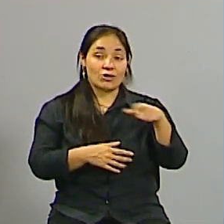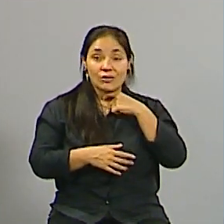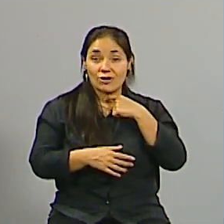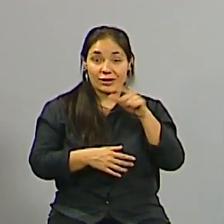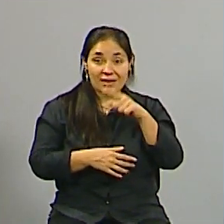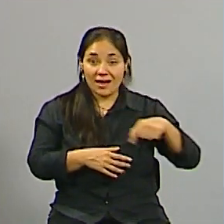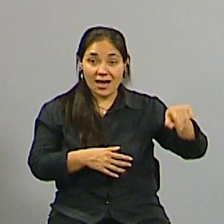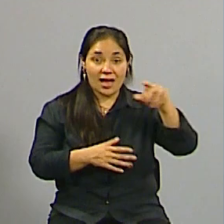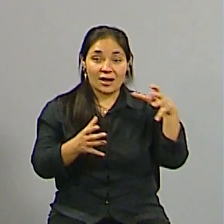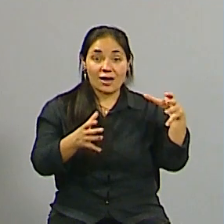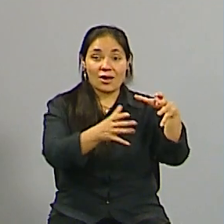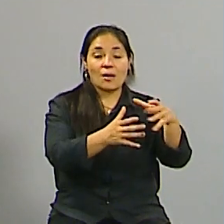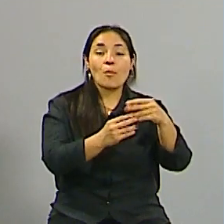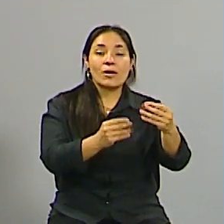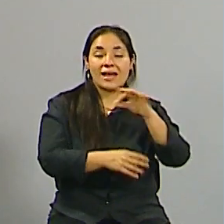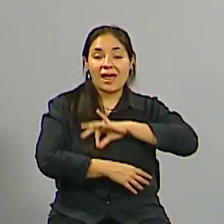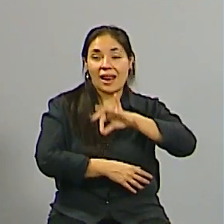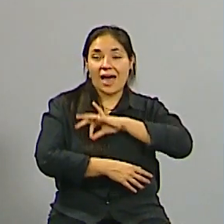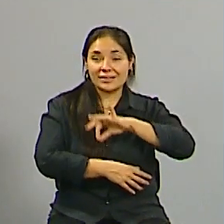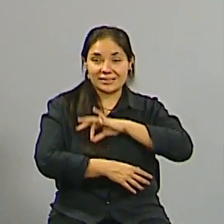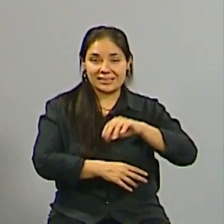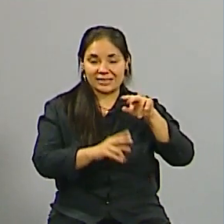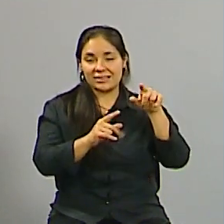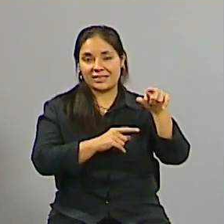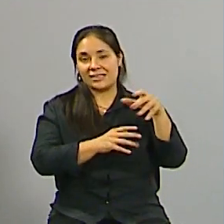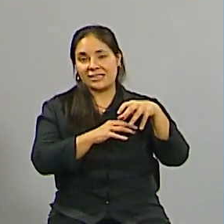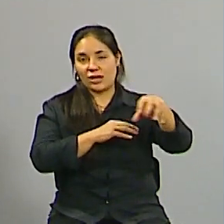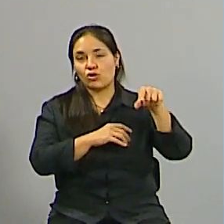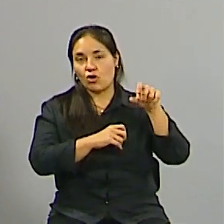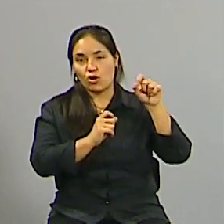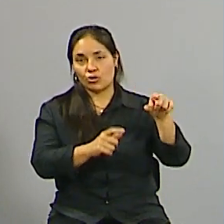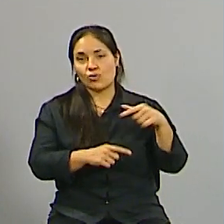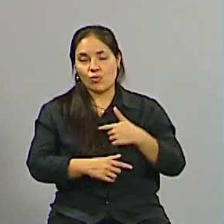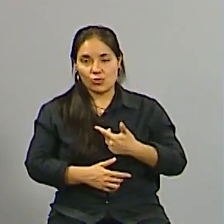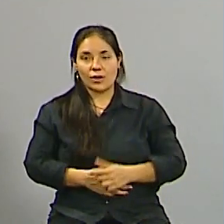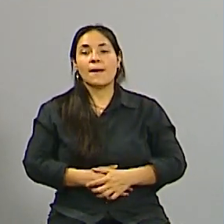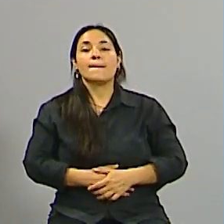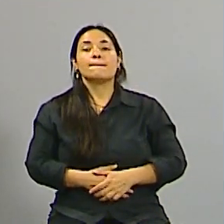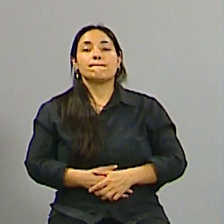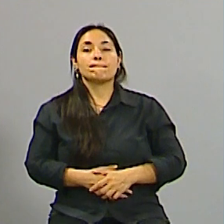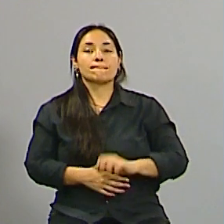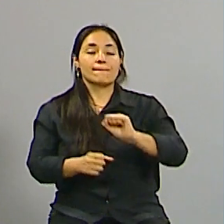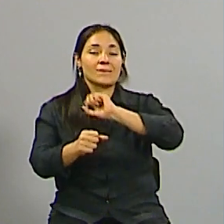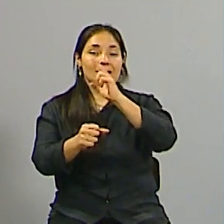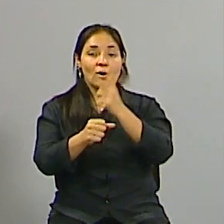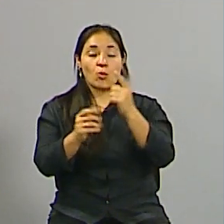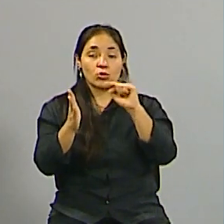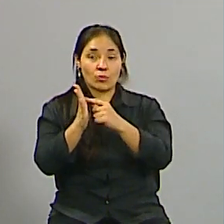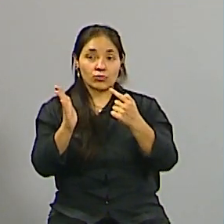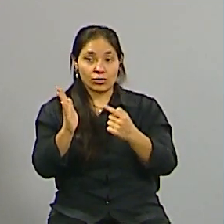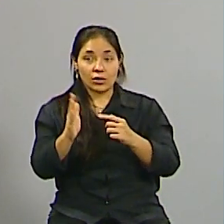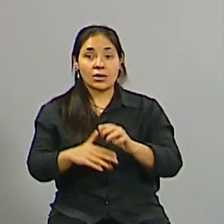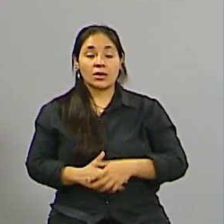con la generación de ganancias de ese sector empresario. Tal cual. Hay un segundo nivel,